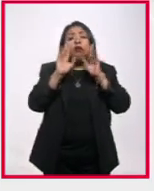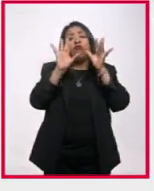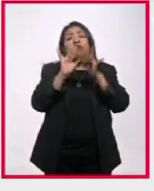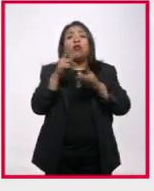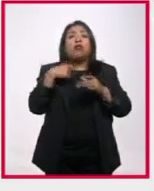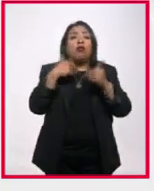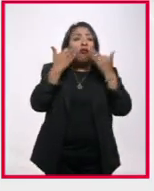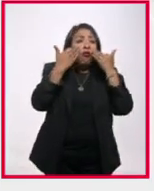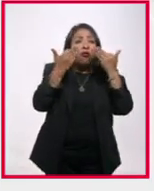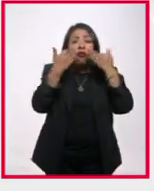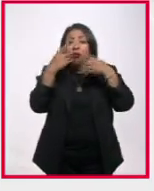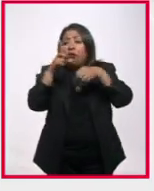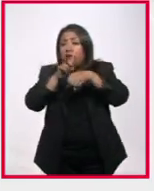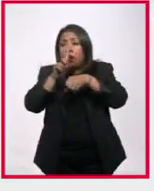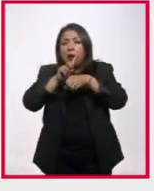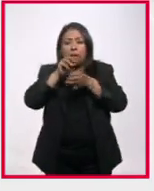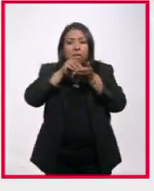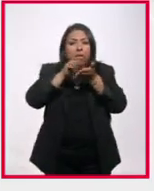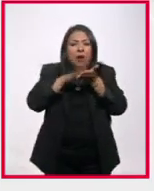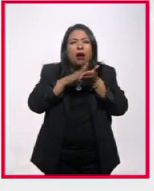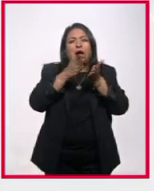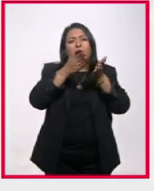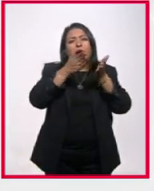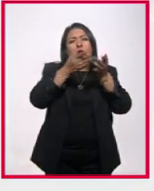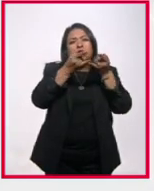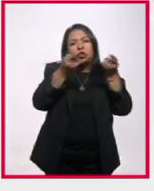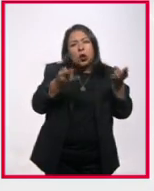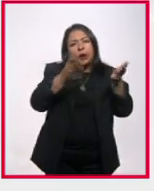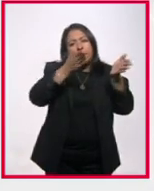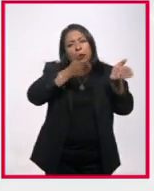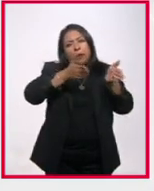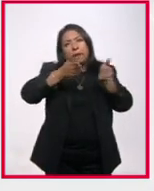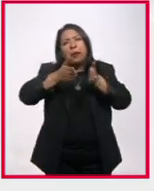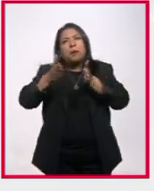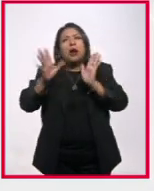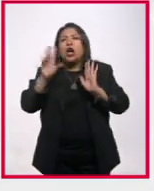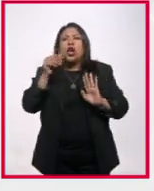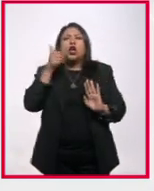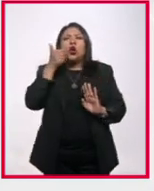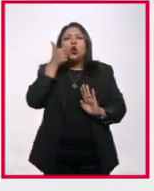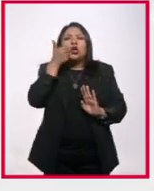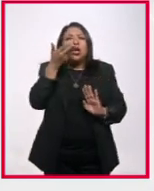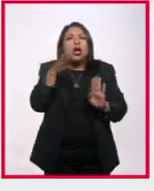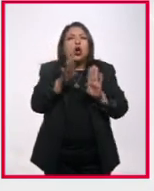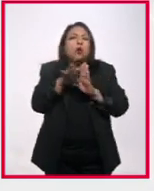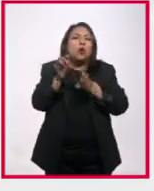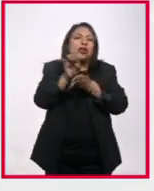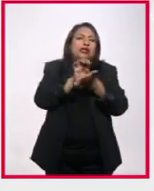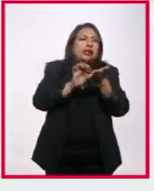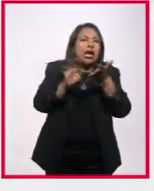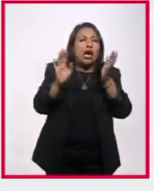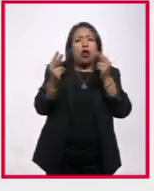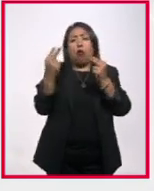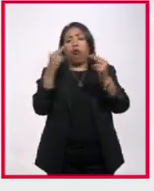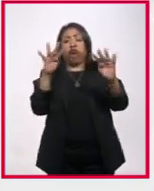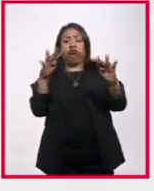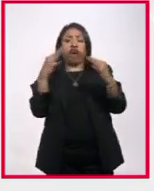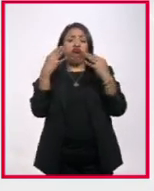veo cotidianamente y hacer una especie de crónica. Sobre todo, más que buscar los escenarios y ser